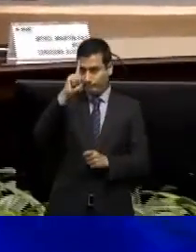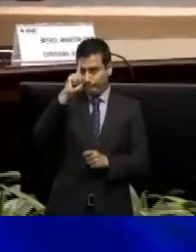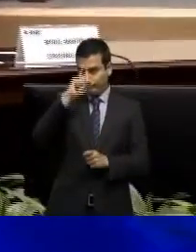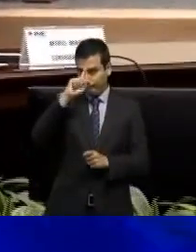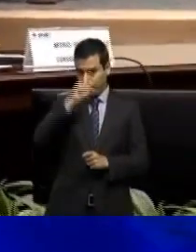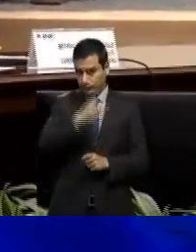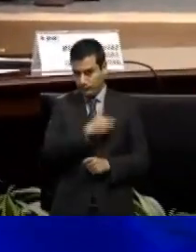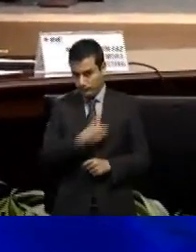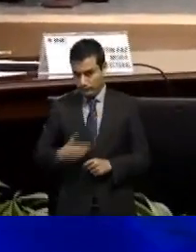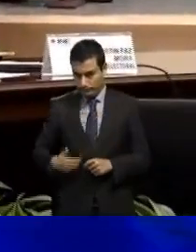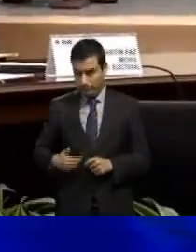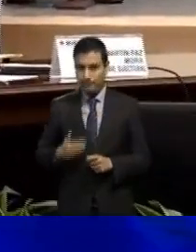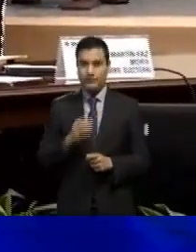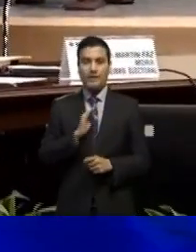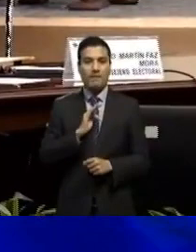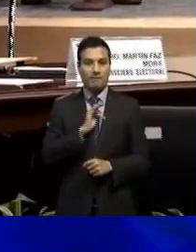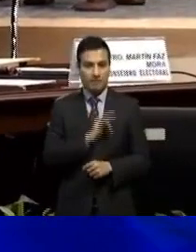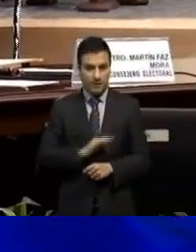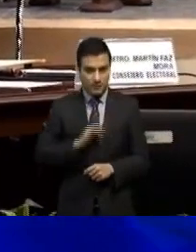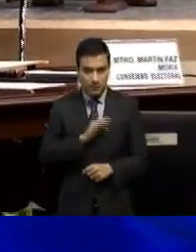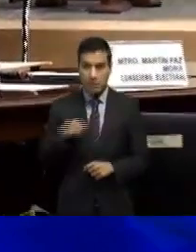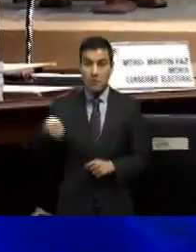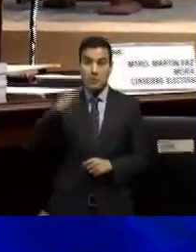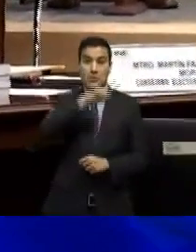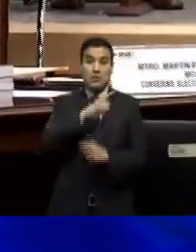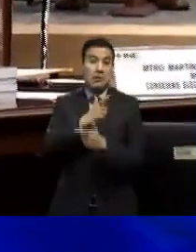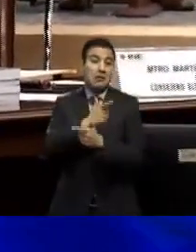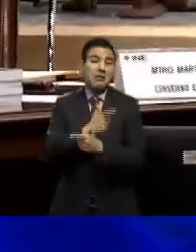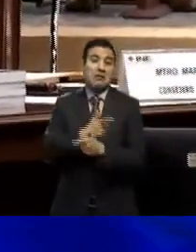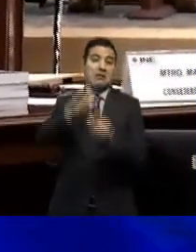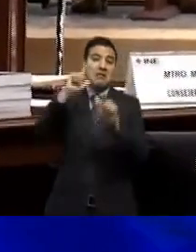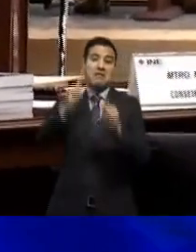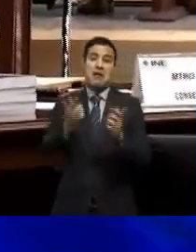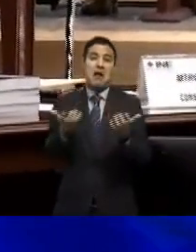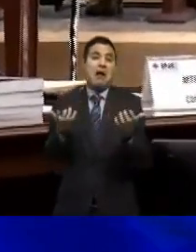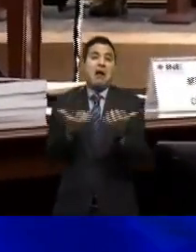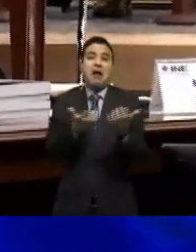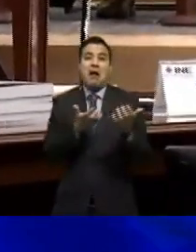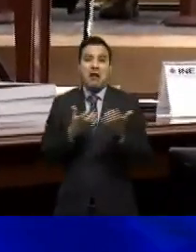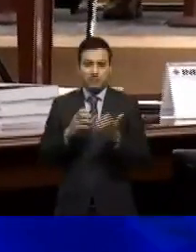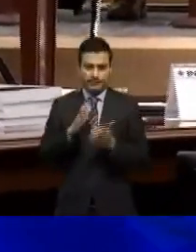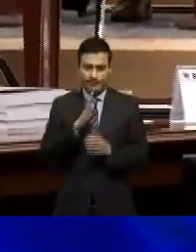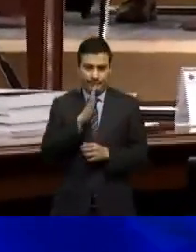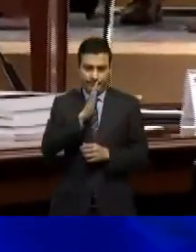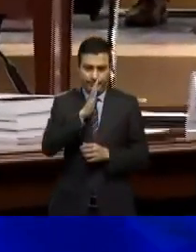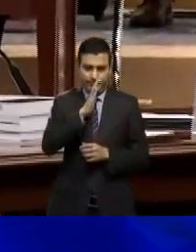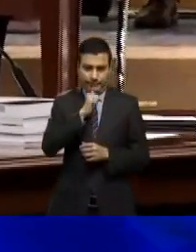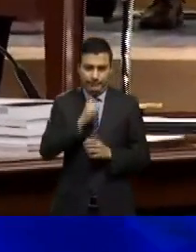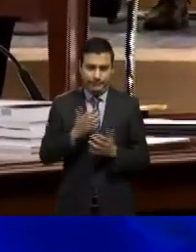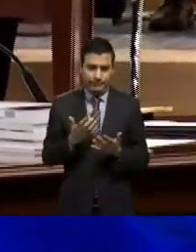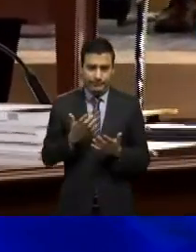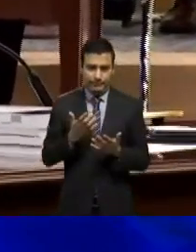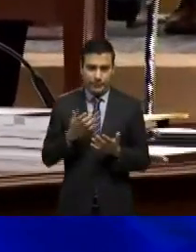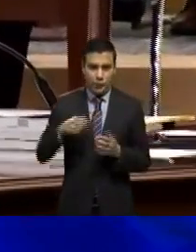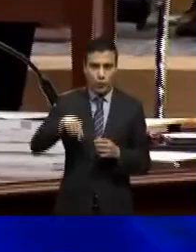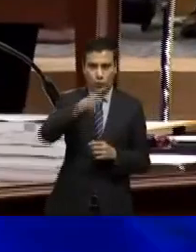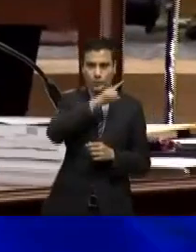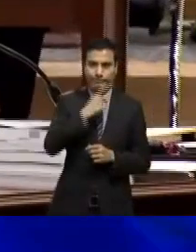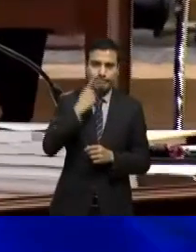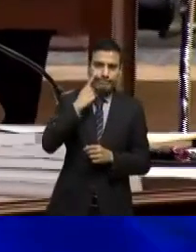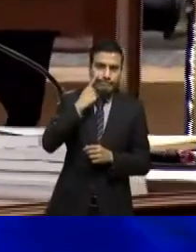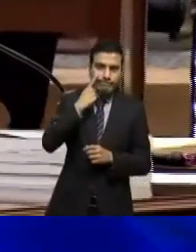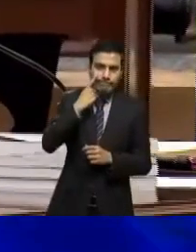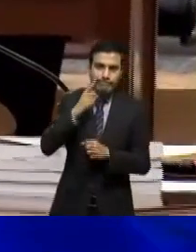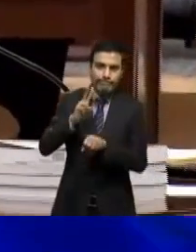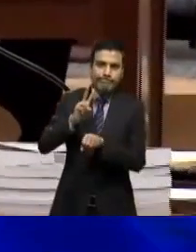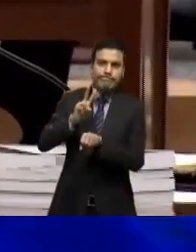Hay 4 consejeros que cambian, entre ellos sale el consejero presidente Lorenzo Córdoba y el consejero Ciro Murayama. Y hemos visto